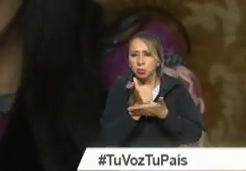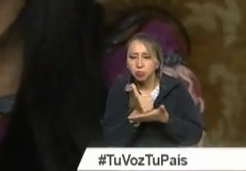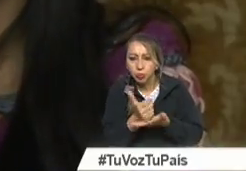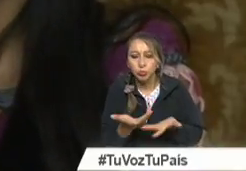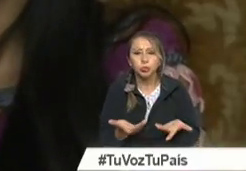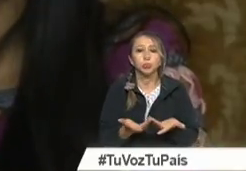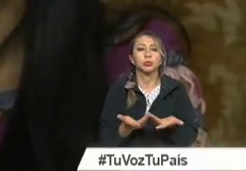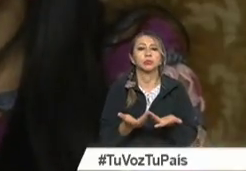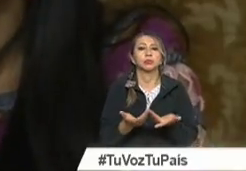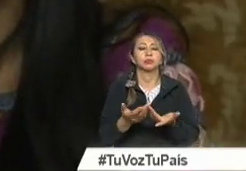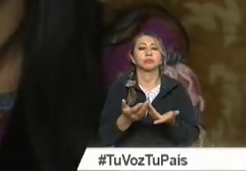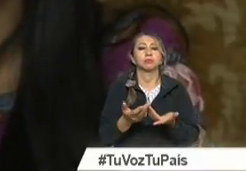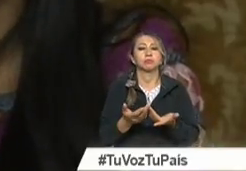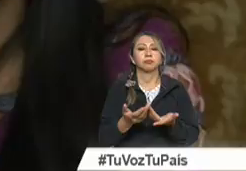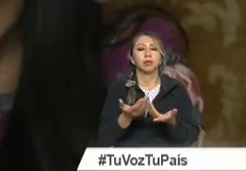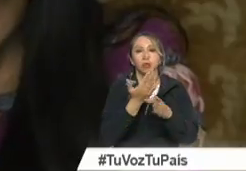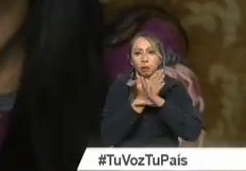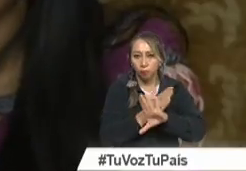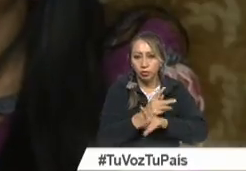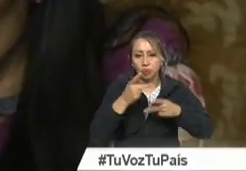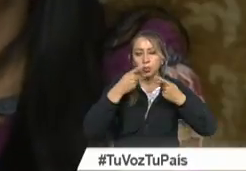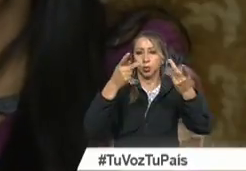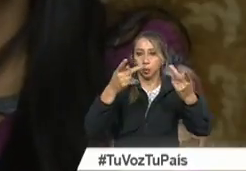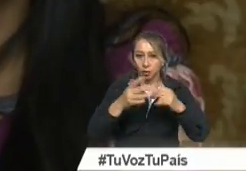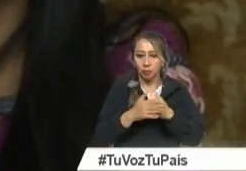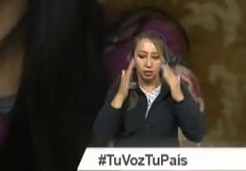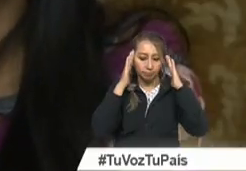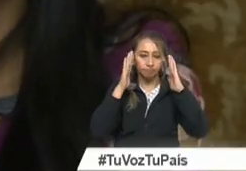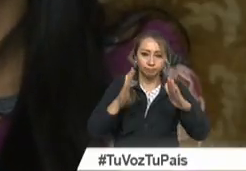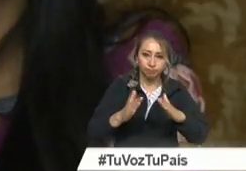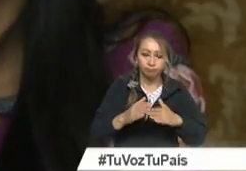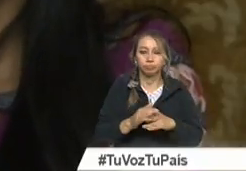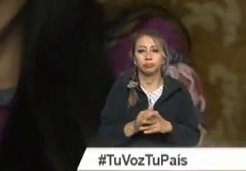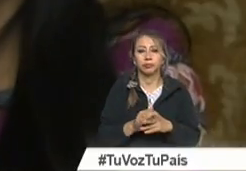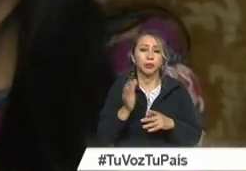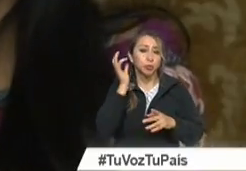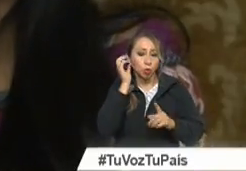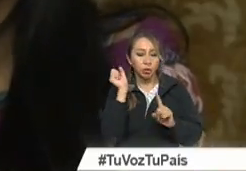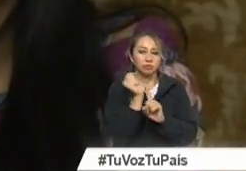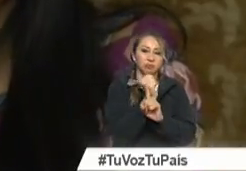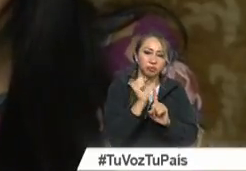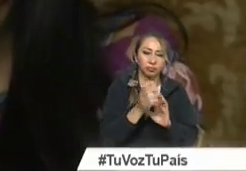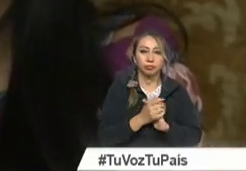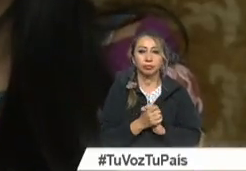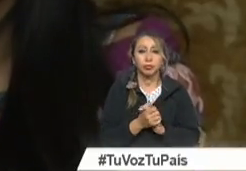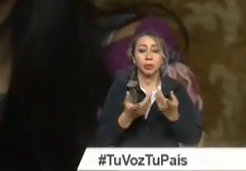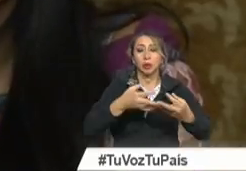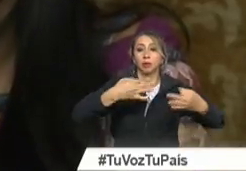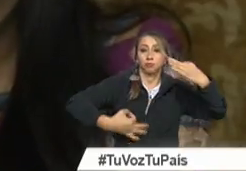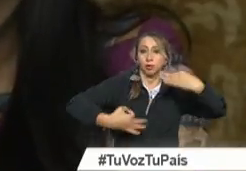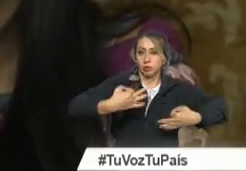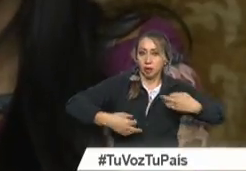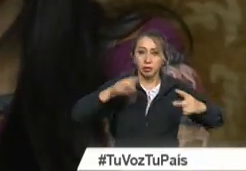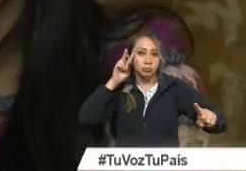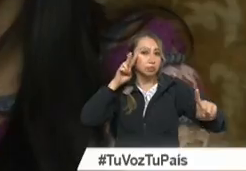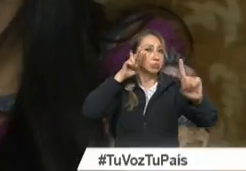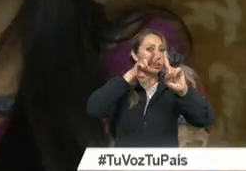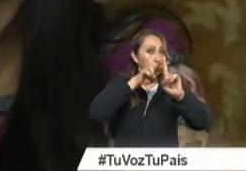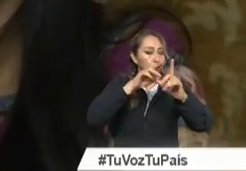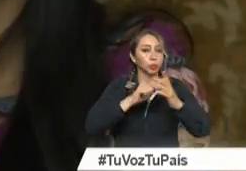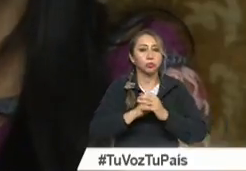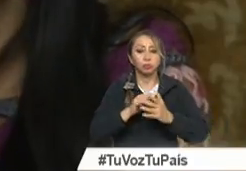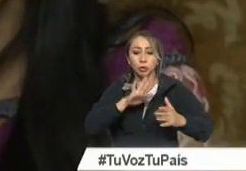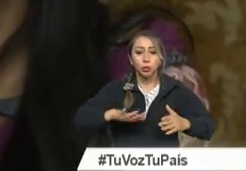presencia de las defensorías públicas para atender a las víctimas la presencia de fiscales con visión con enfoque de género